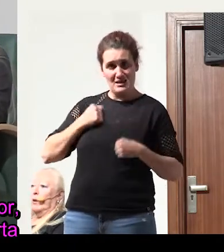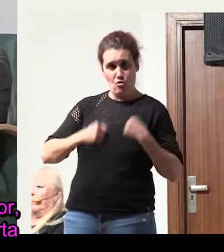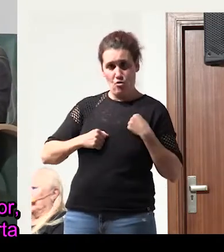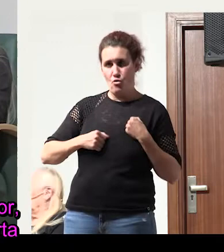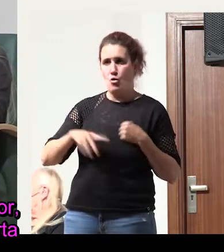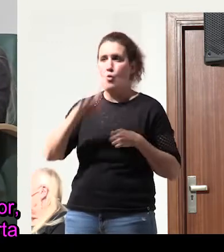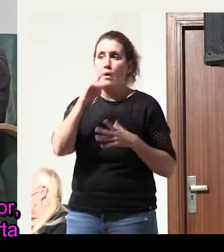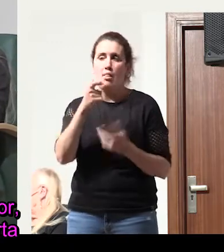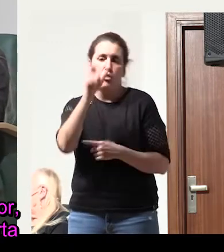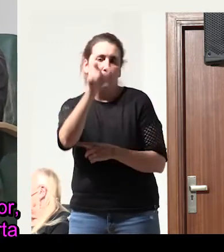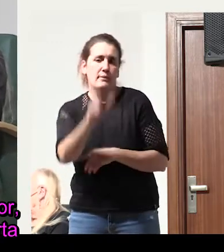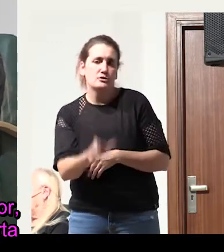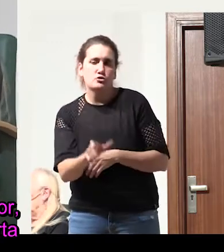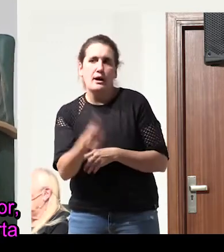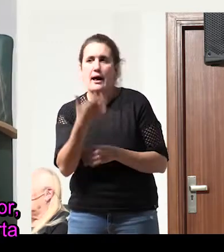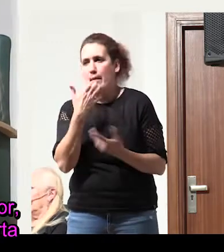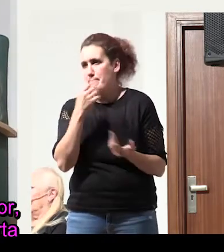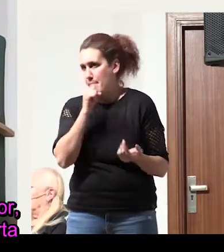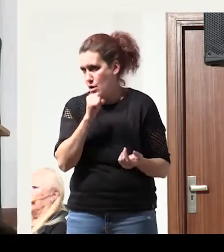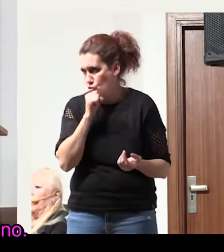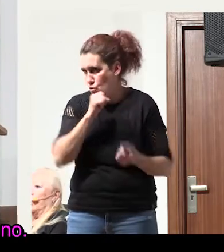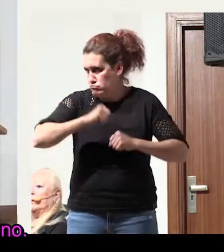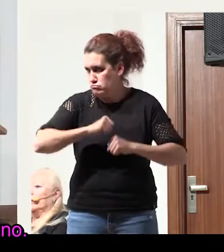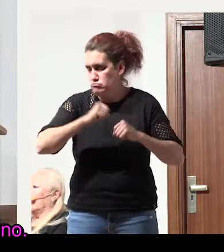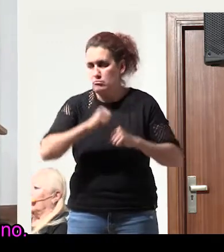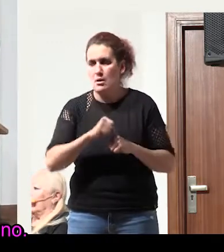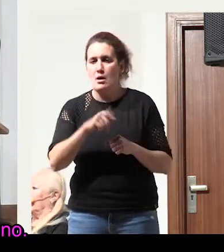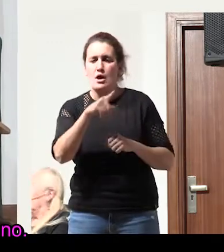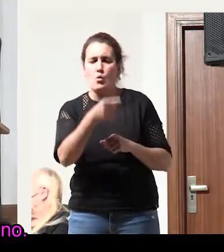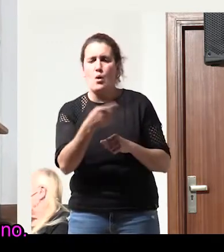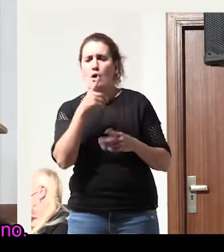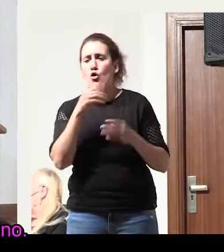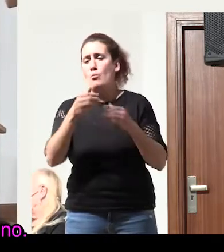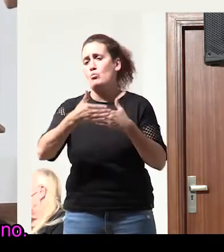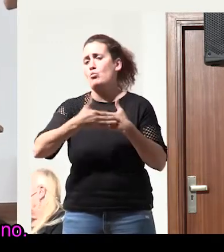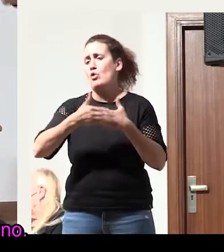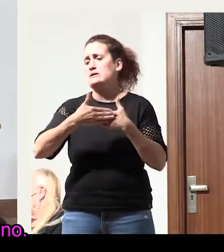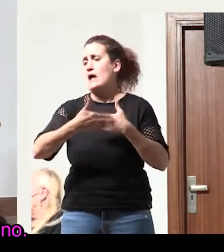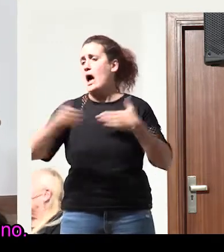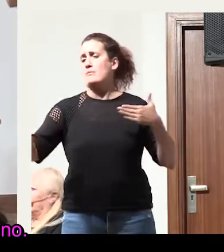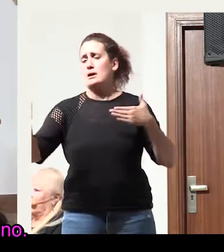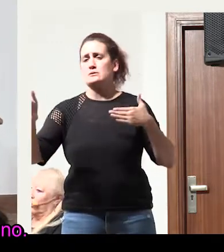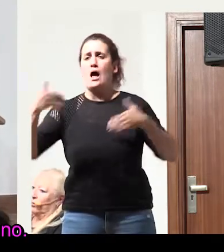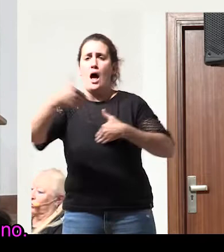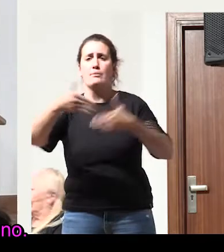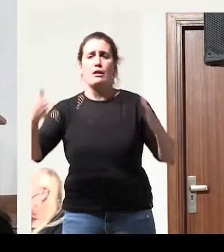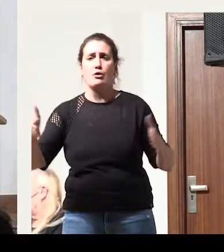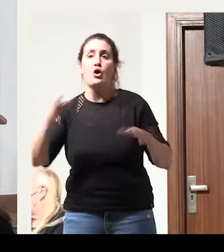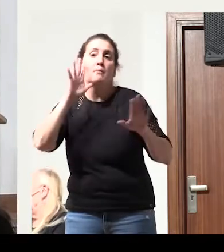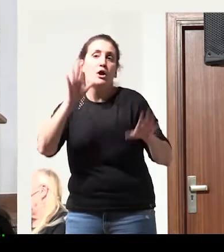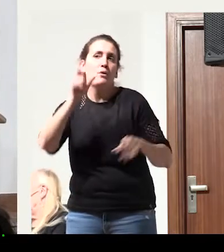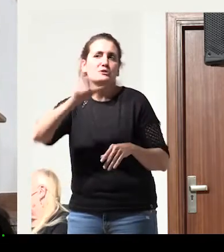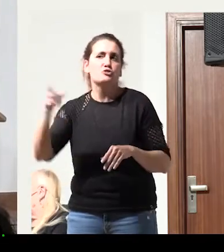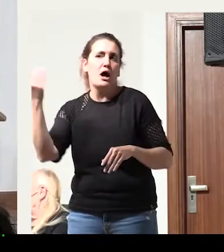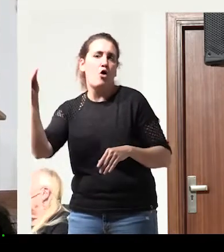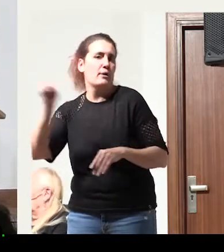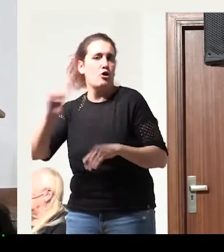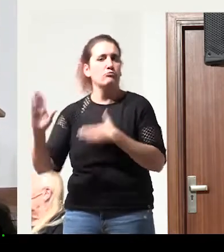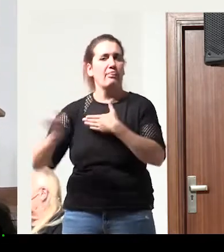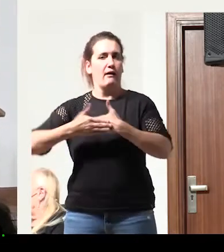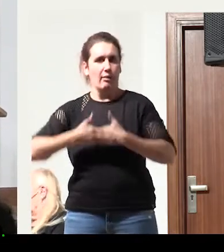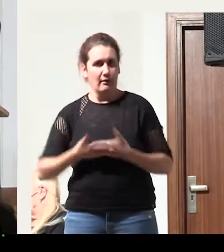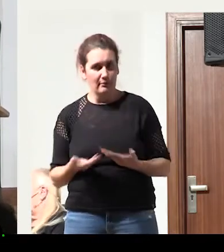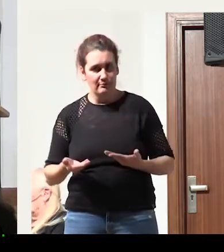persona mayor, igual estar con la puerta abierta de la habitación y, sin embargo, con una joven no. Y sí,